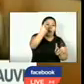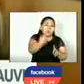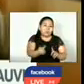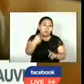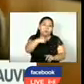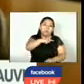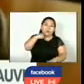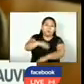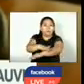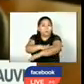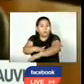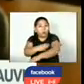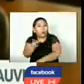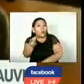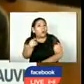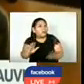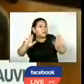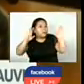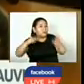cárcel podría ser condenado.